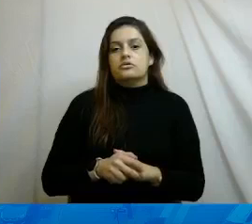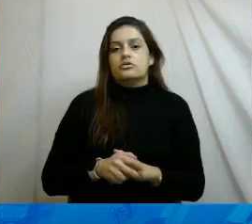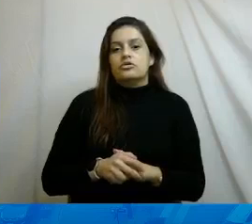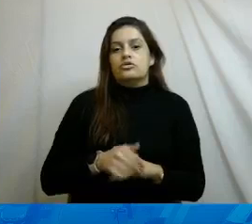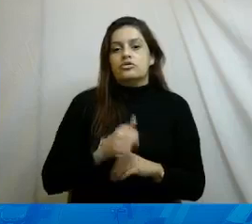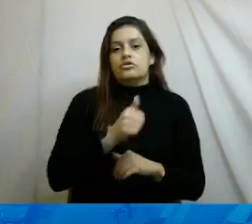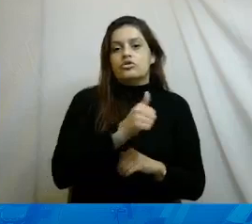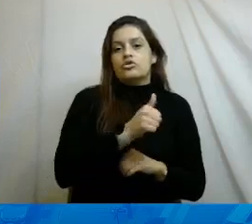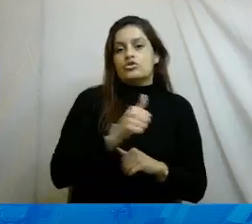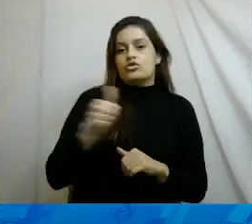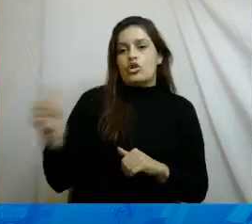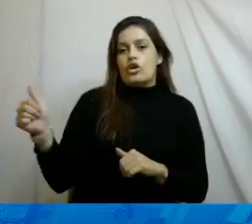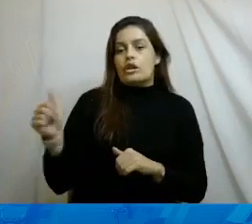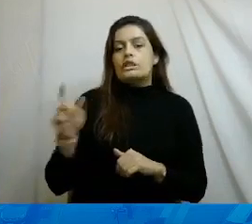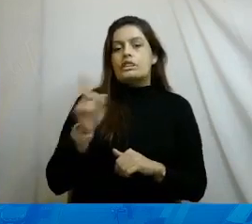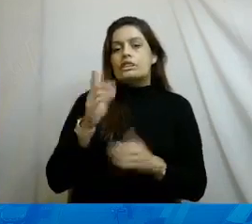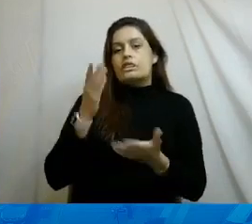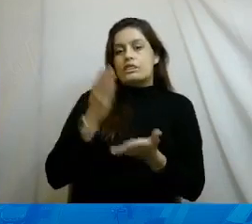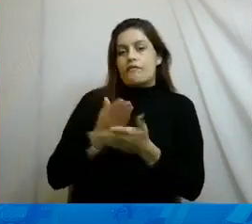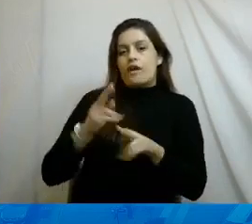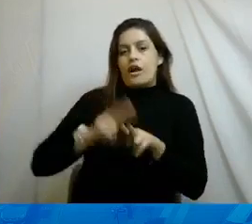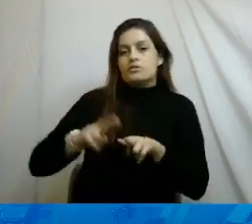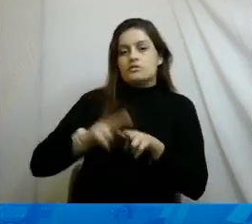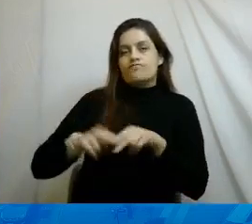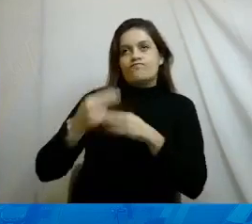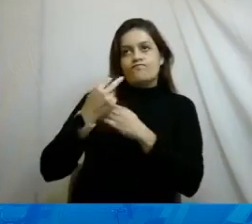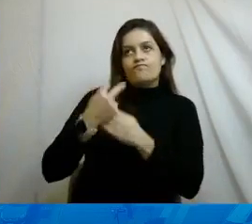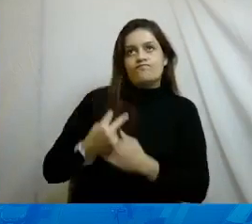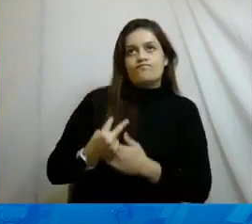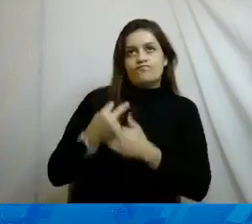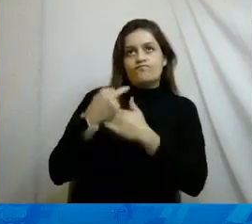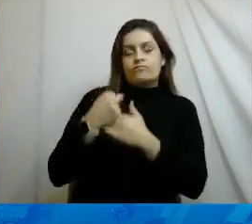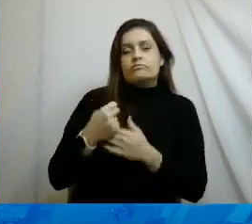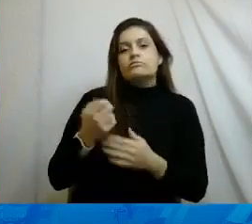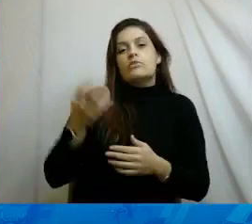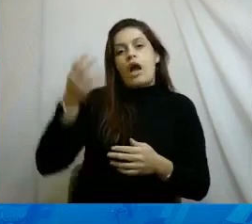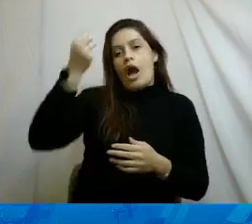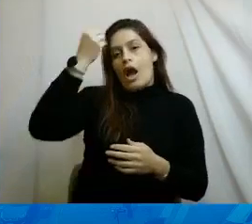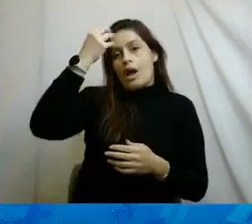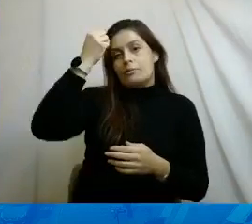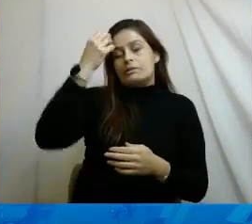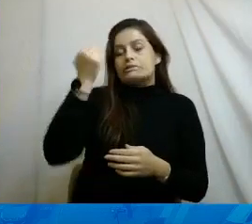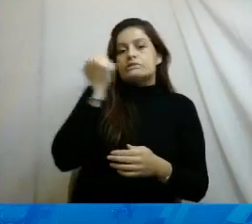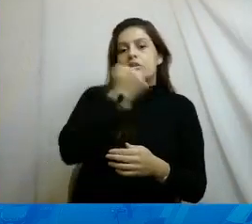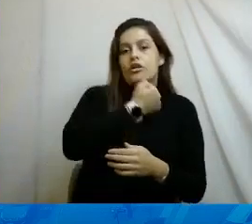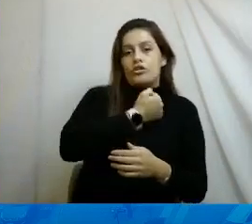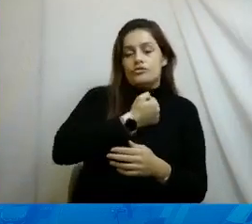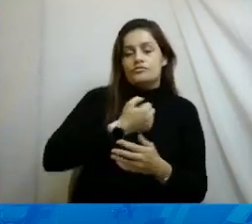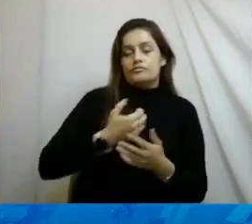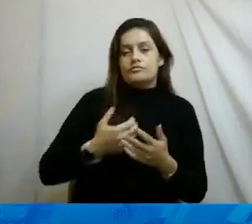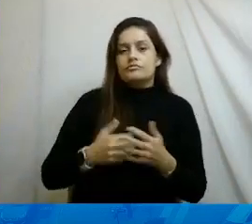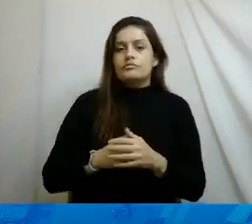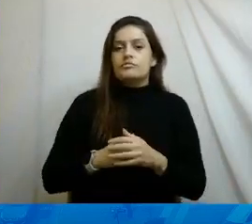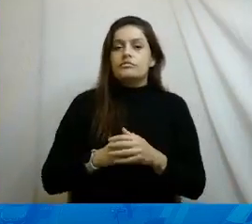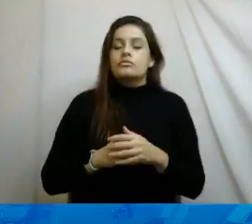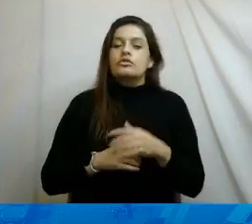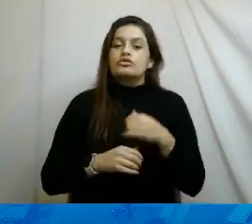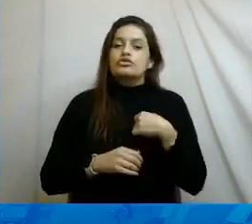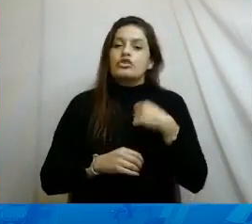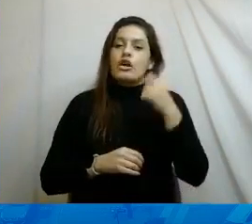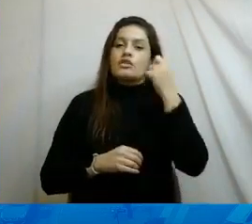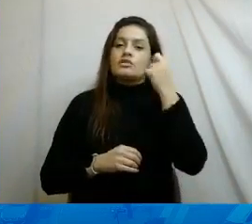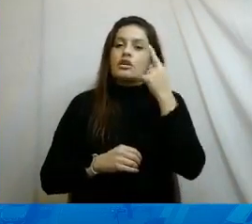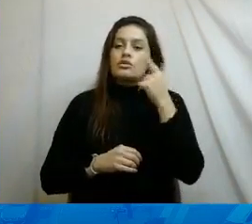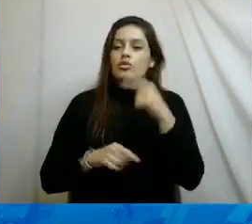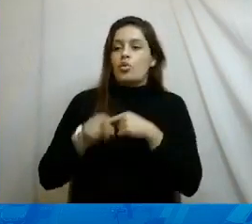y todas tenemos que hacer un mea culpa. En una situación así, uno aprende de la experiencia, porque finalmente en una situación que estoy segura que ustedes